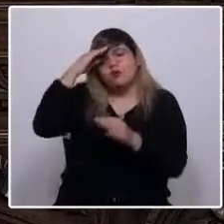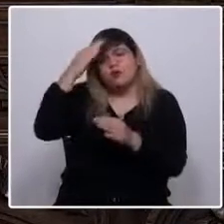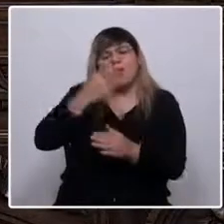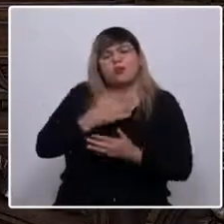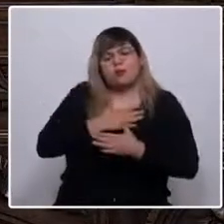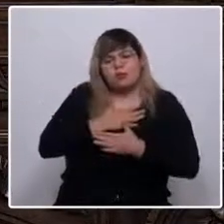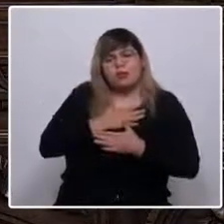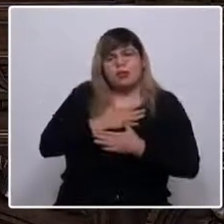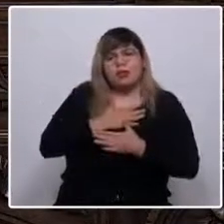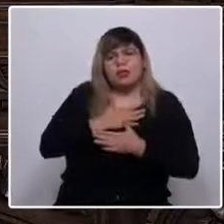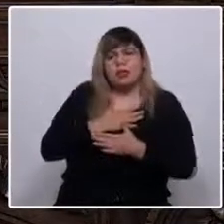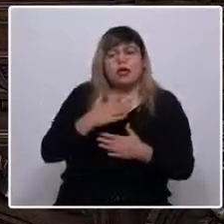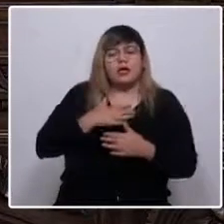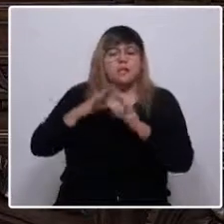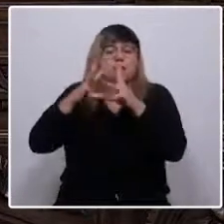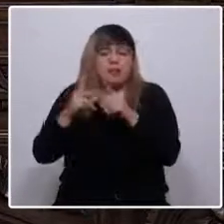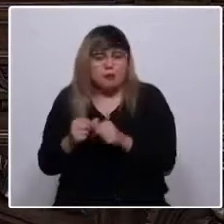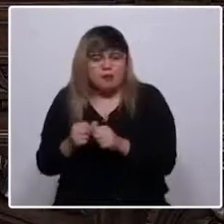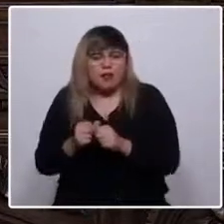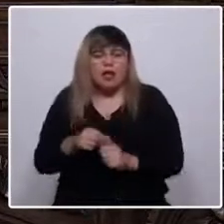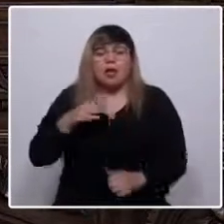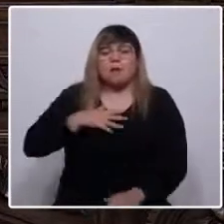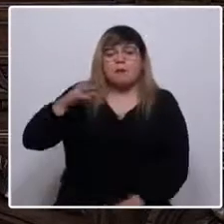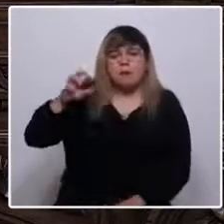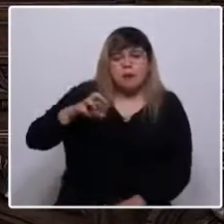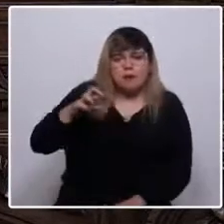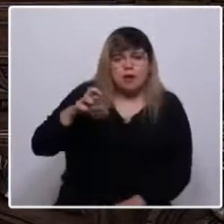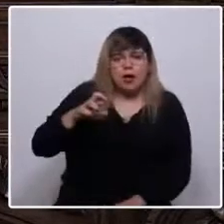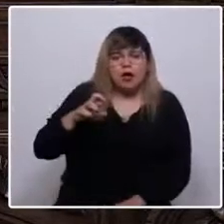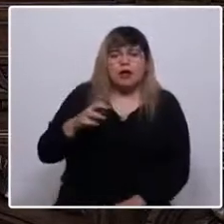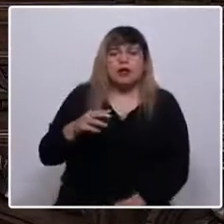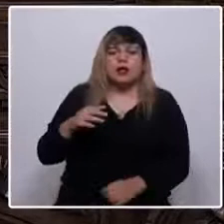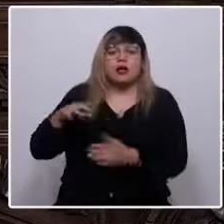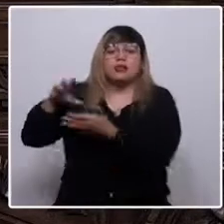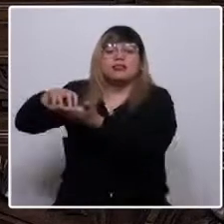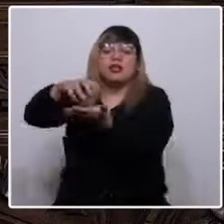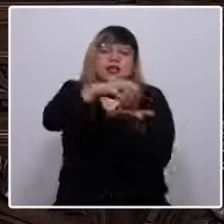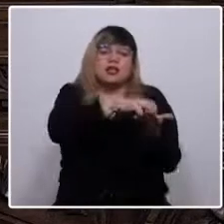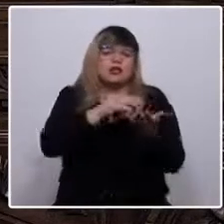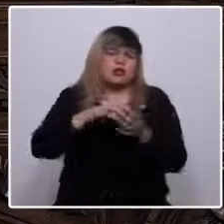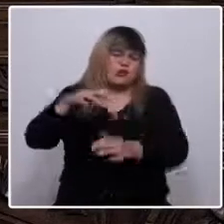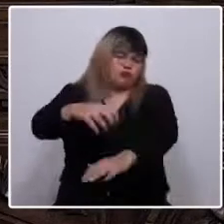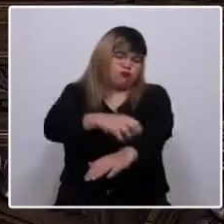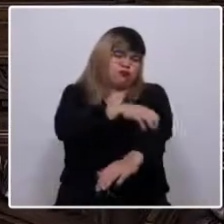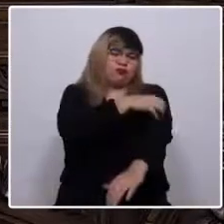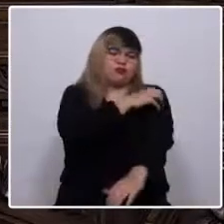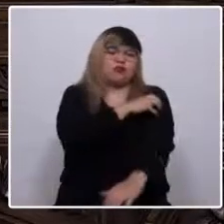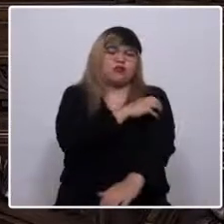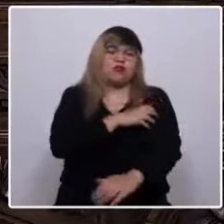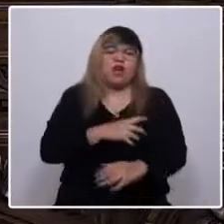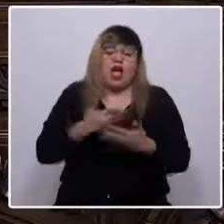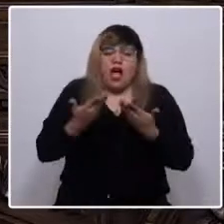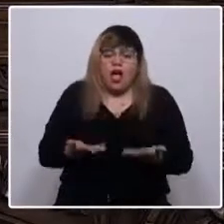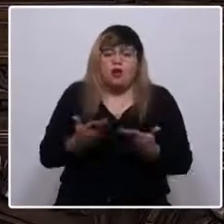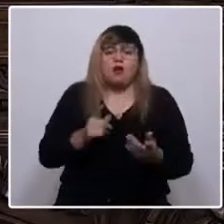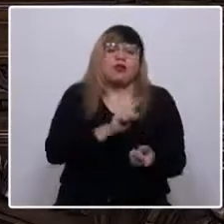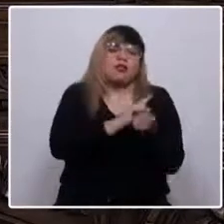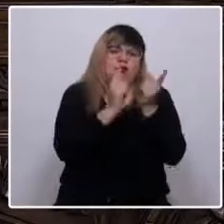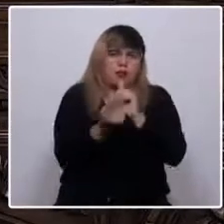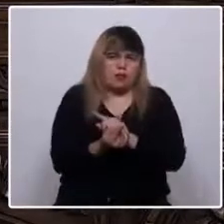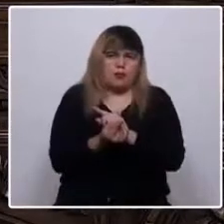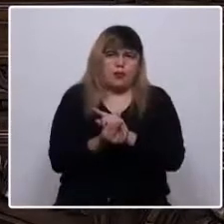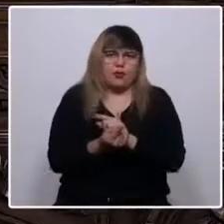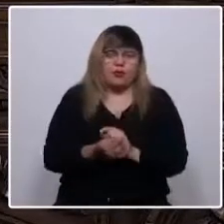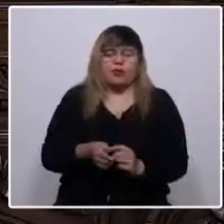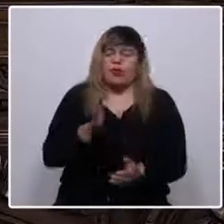me en mi familia a mi padre a los territorios en general en momento de los cambios tenemos